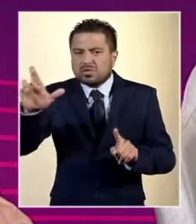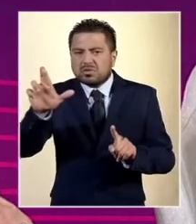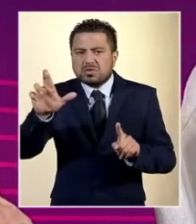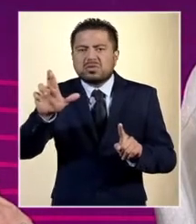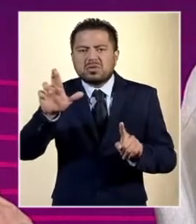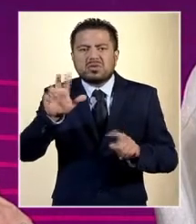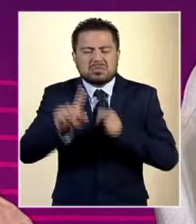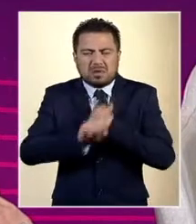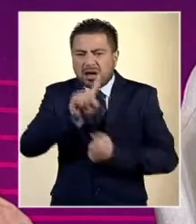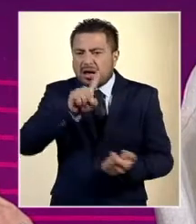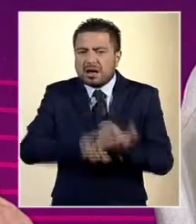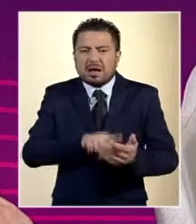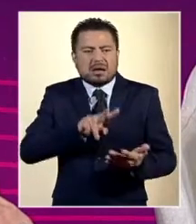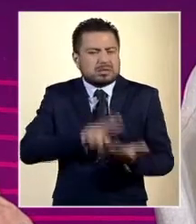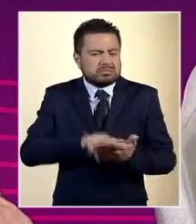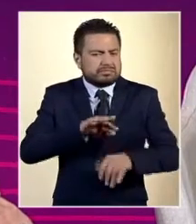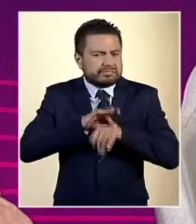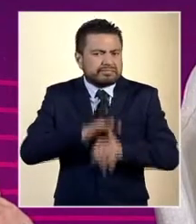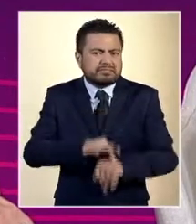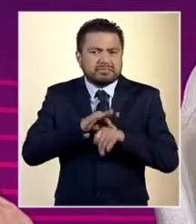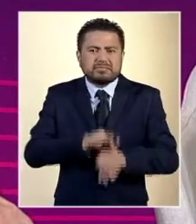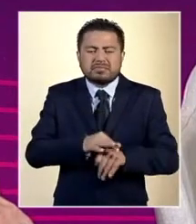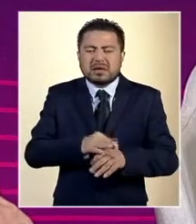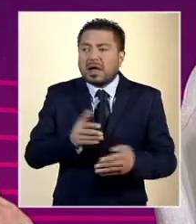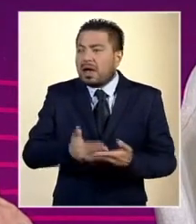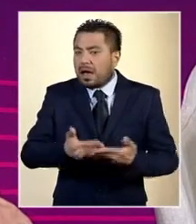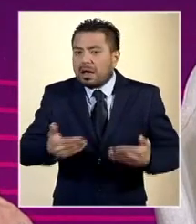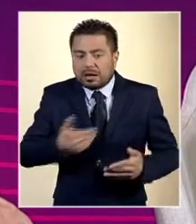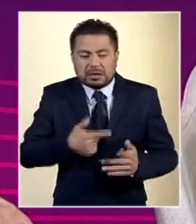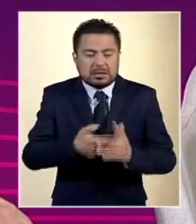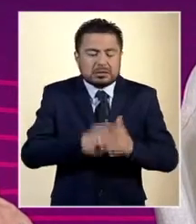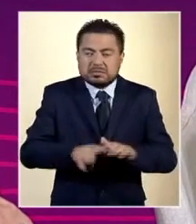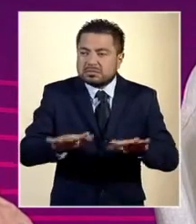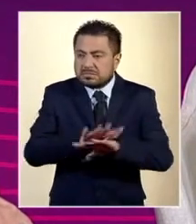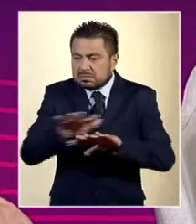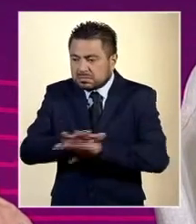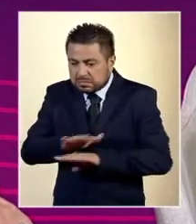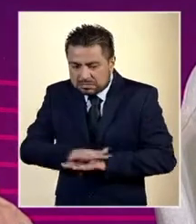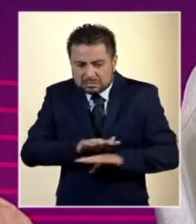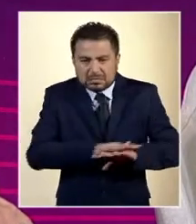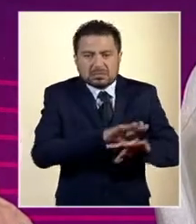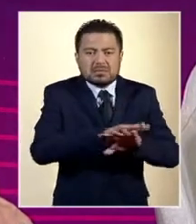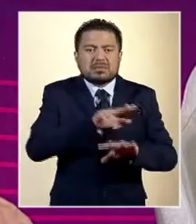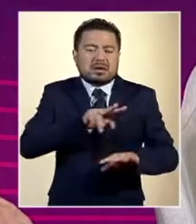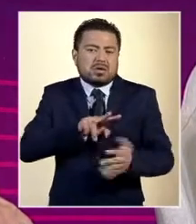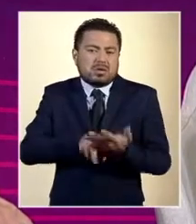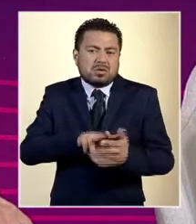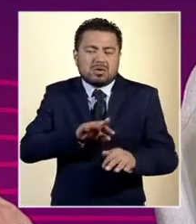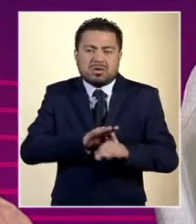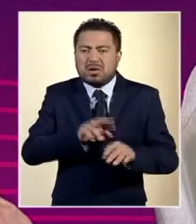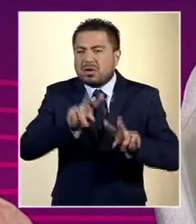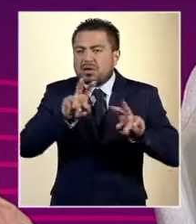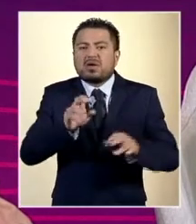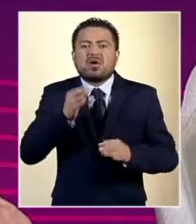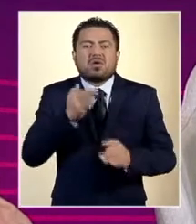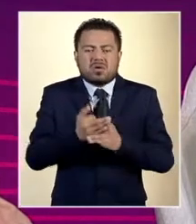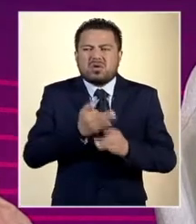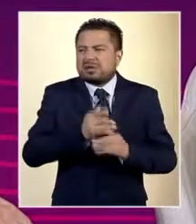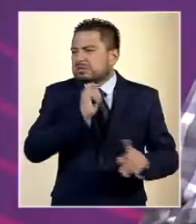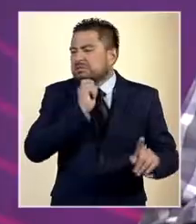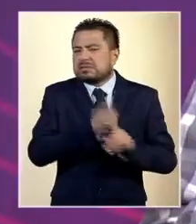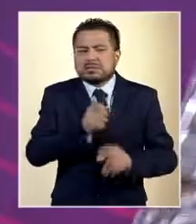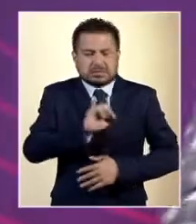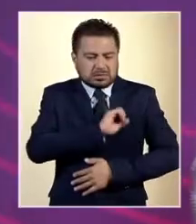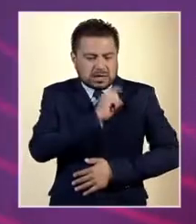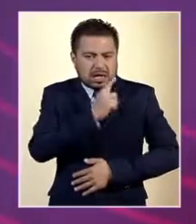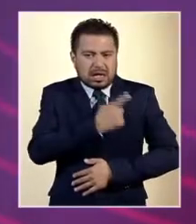una problemática. O sea, evidentemente, ahora creo que ya empezamos a cambiar, pero evidentemente el tema de la drogadicción es un tema de